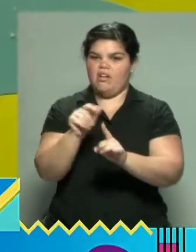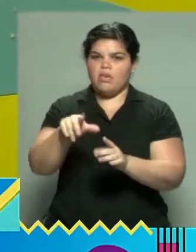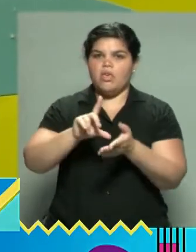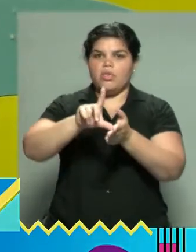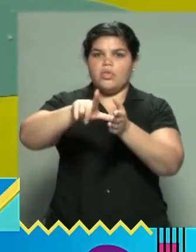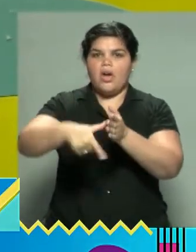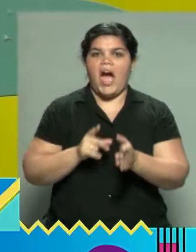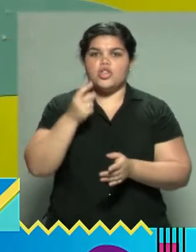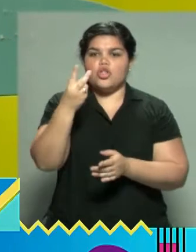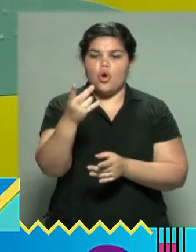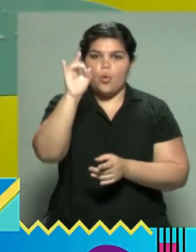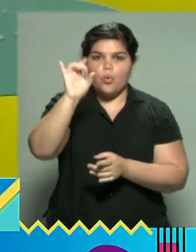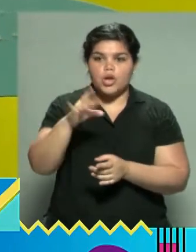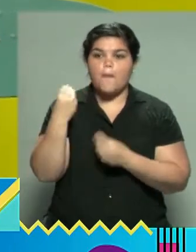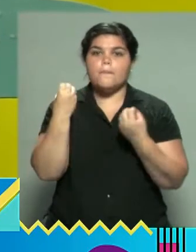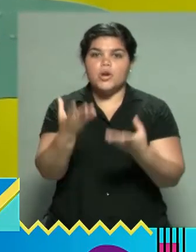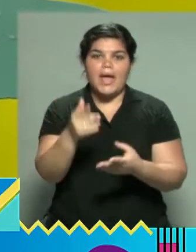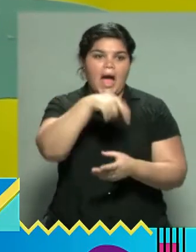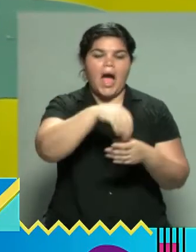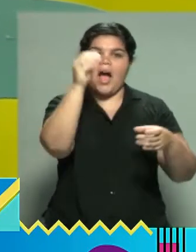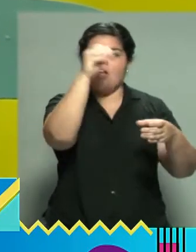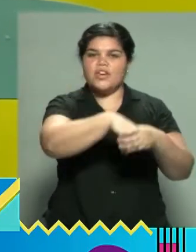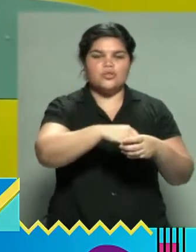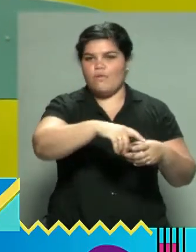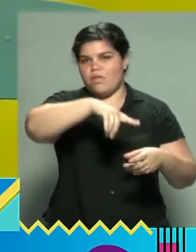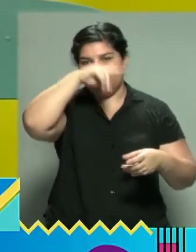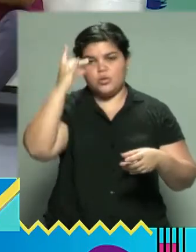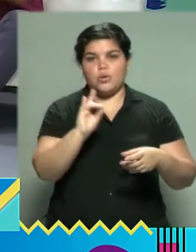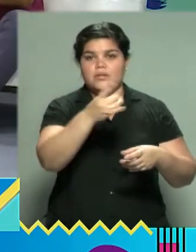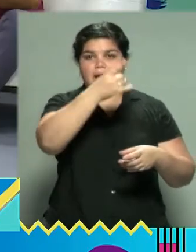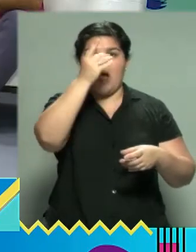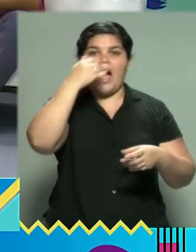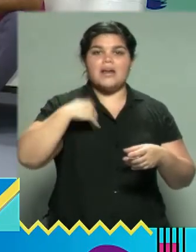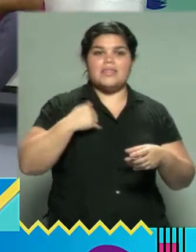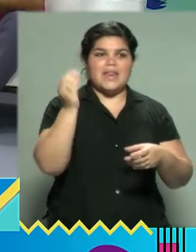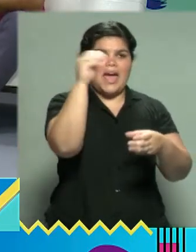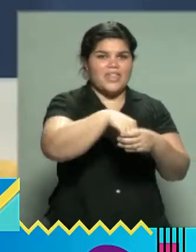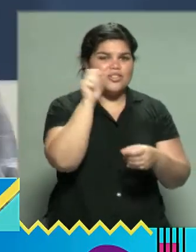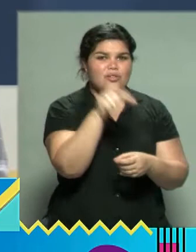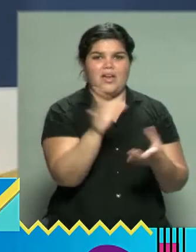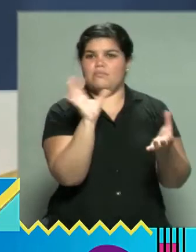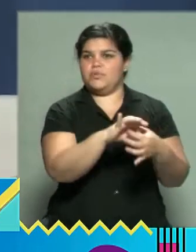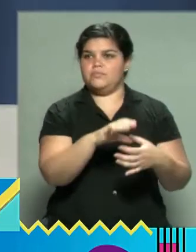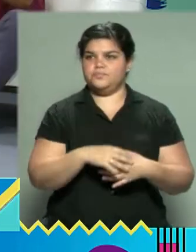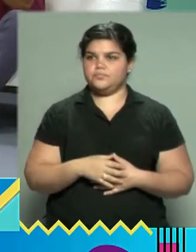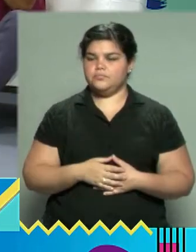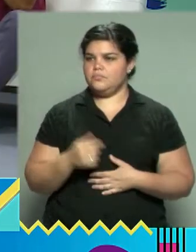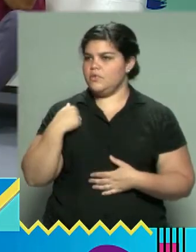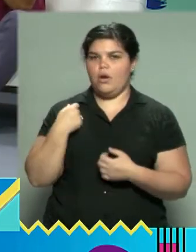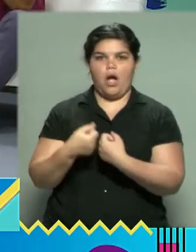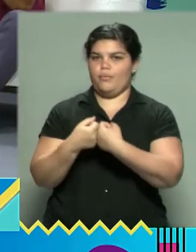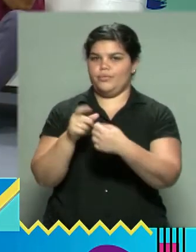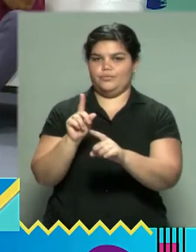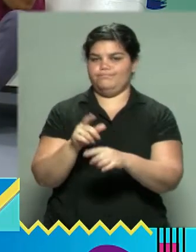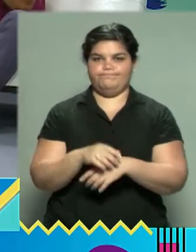real representatividad que tienen los estudiantes es en la Federación Universitaria Argentina. Yo quiero... Estoy totalmente en desacuerdo con vos en eso. En función de esto, no,